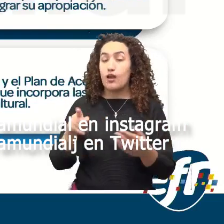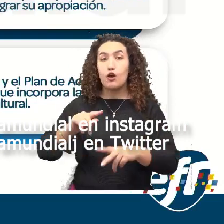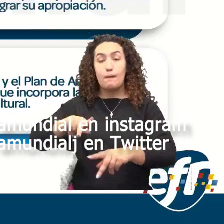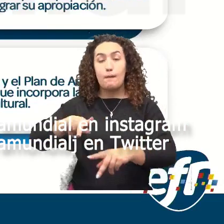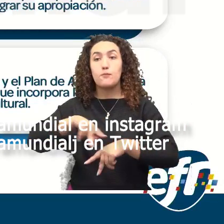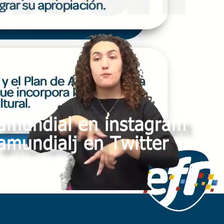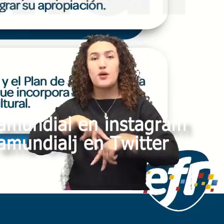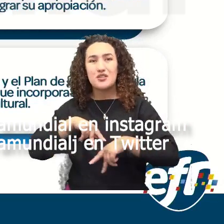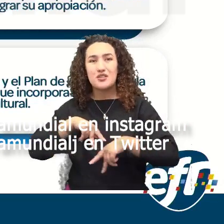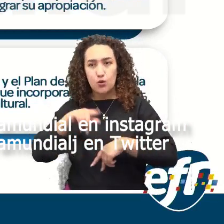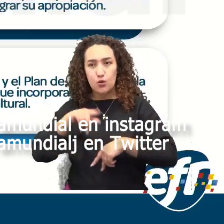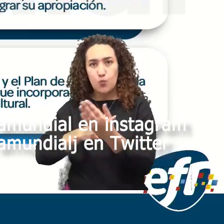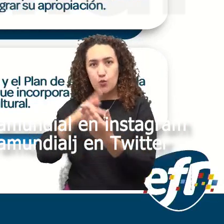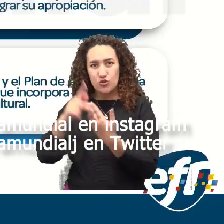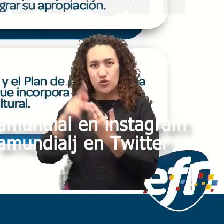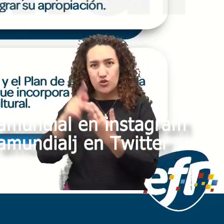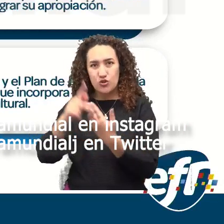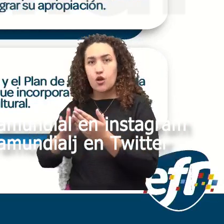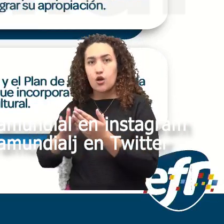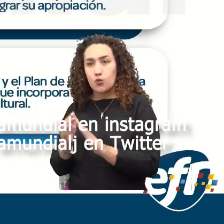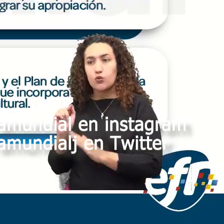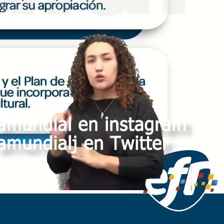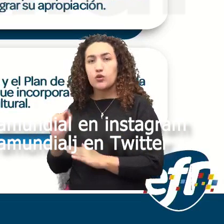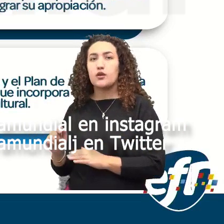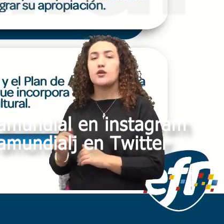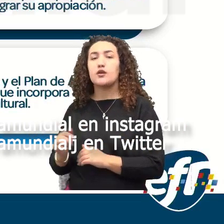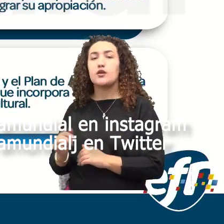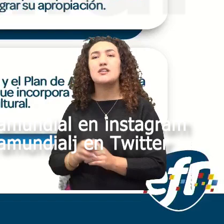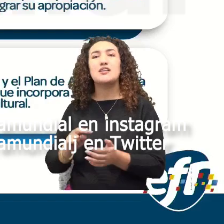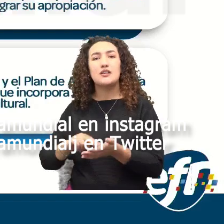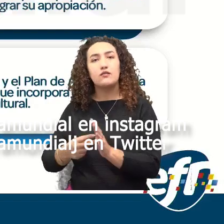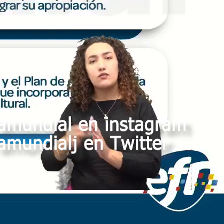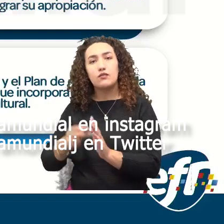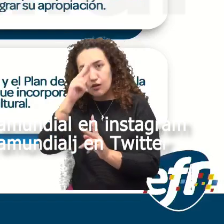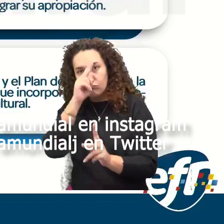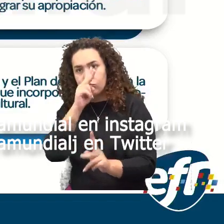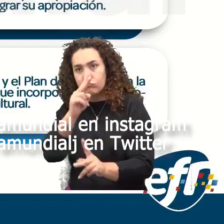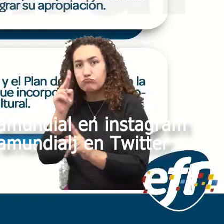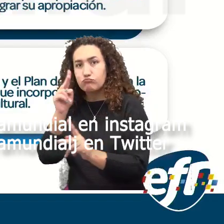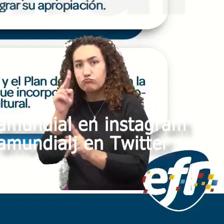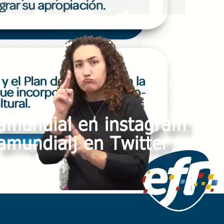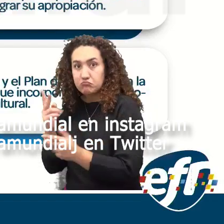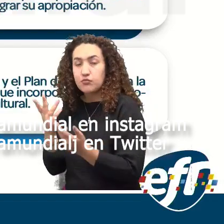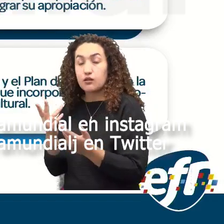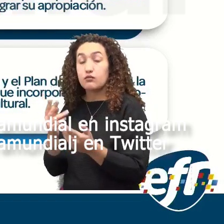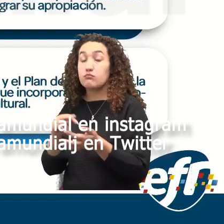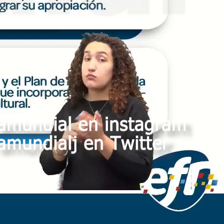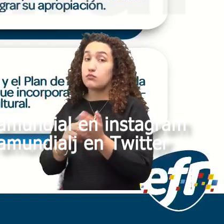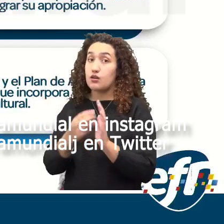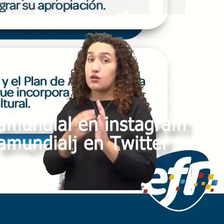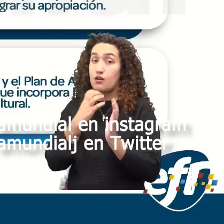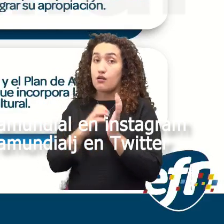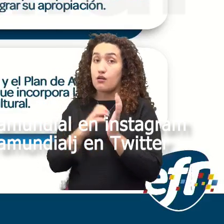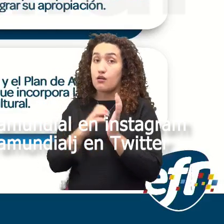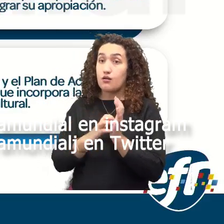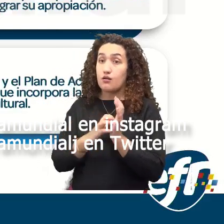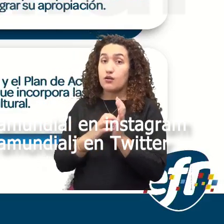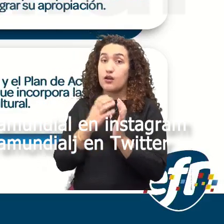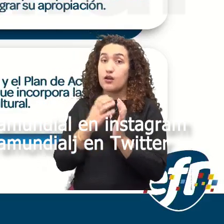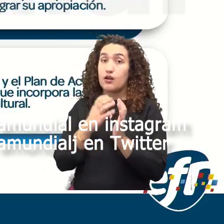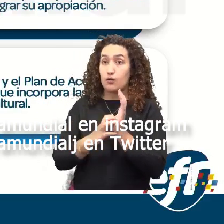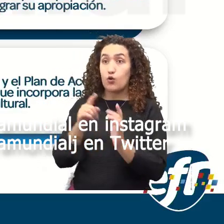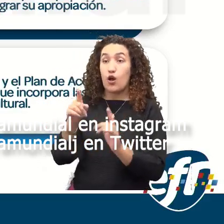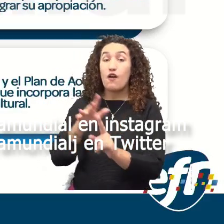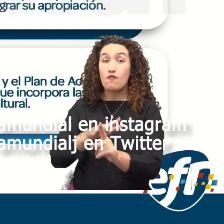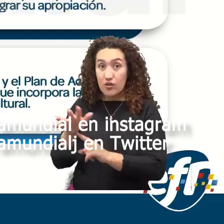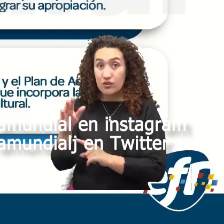positivos, lo que significa el irrespeto a un medio de transporte masivo por parte de la comunidad, tiene efectos perversos, no solo económicos,